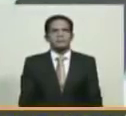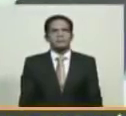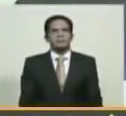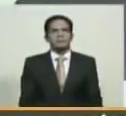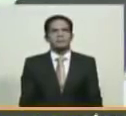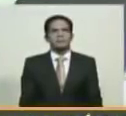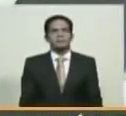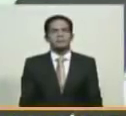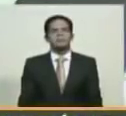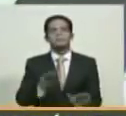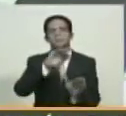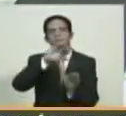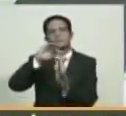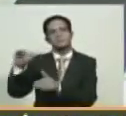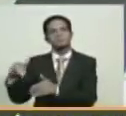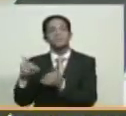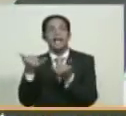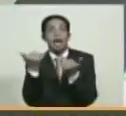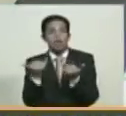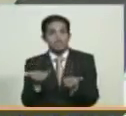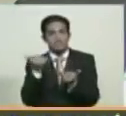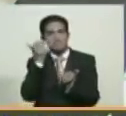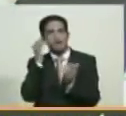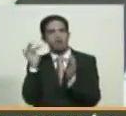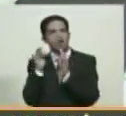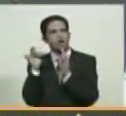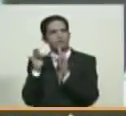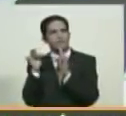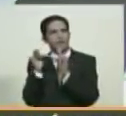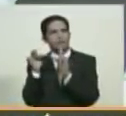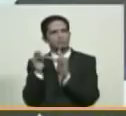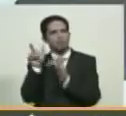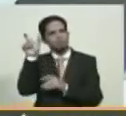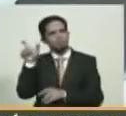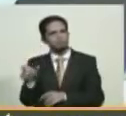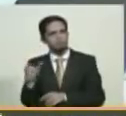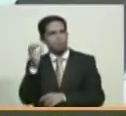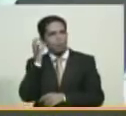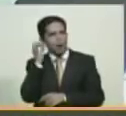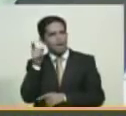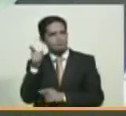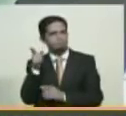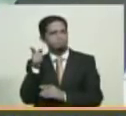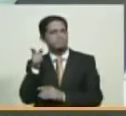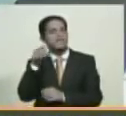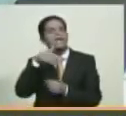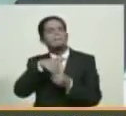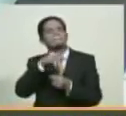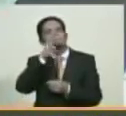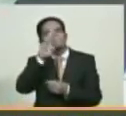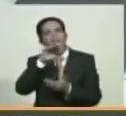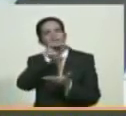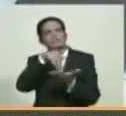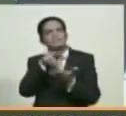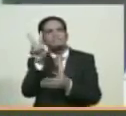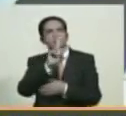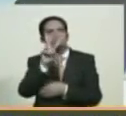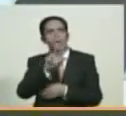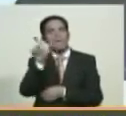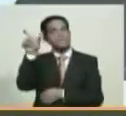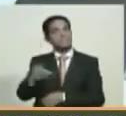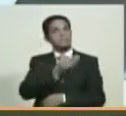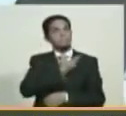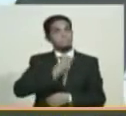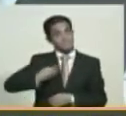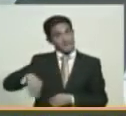Bien, amigos, y a esta hora hacemos un contacto con nuestra compañera Jordana Chacón, quien se encuentra en el Banco Central de Venezuela, donde el presidente de esta entidad,